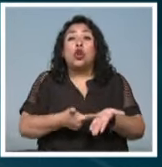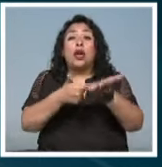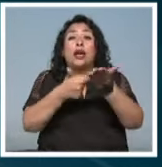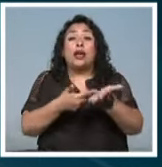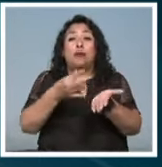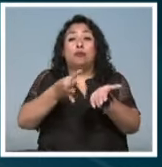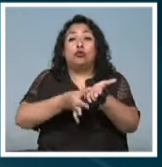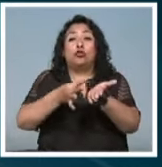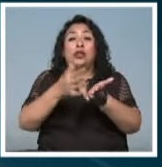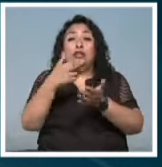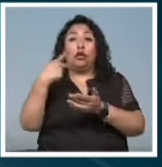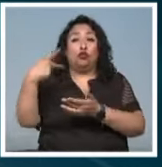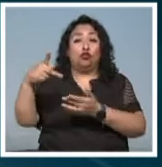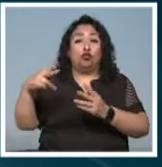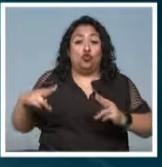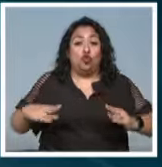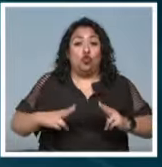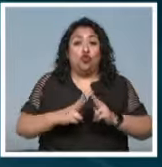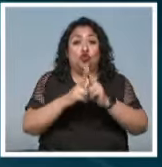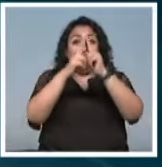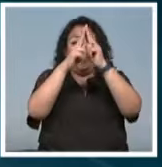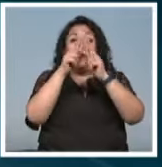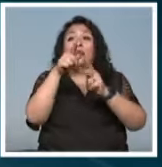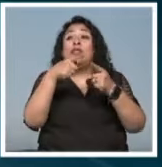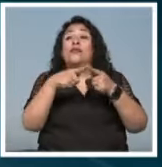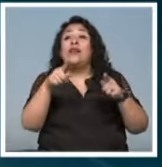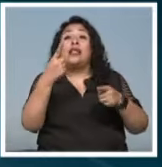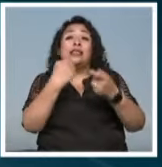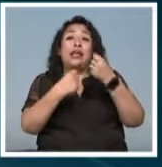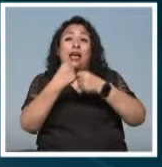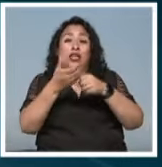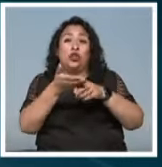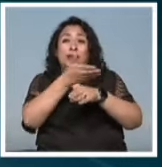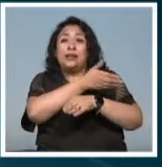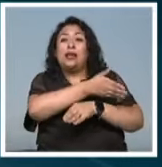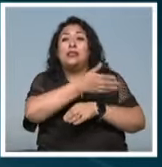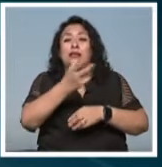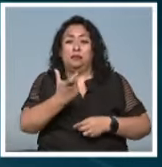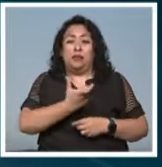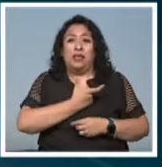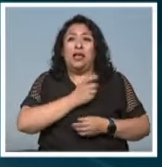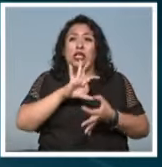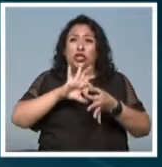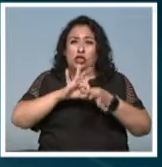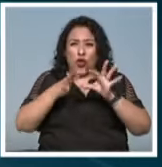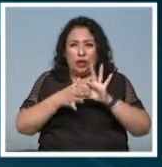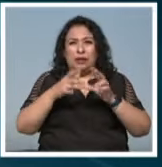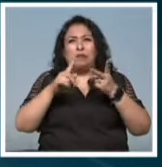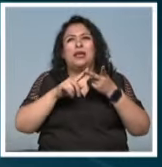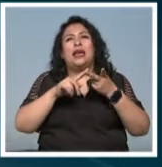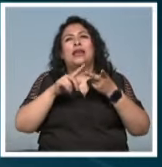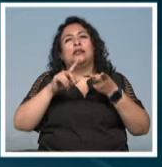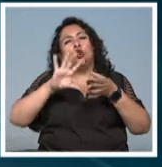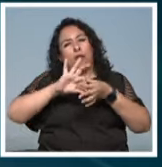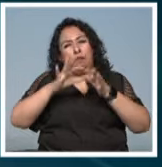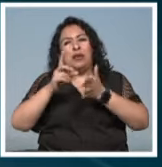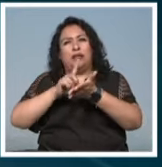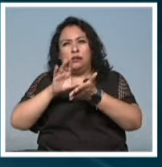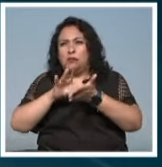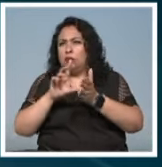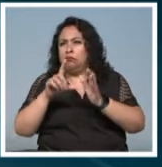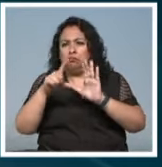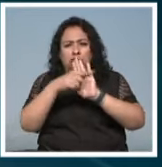hierro de la icónica Torre Eiffel. A diferencia de los años anteriores, las medallas olímpicas y paralímpicas comparten la misma